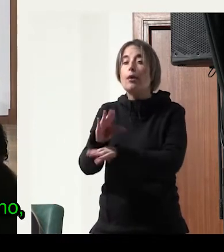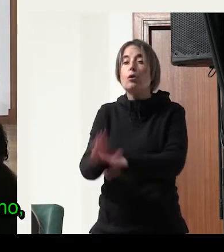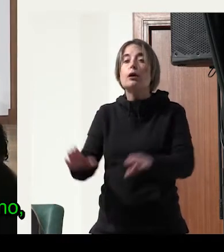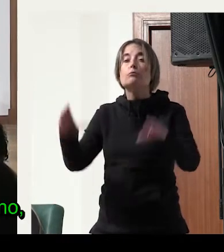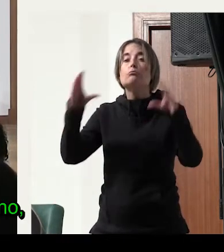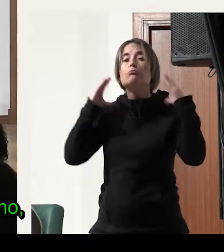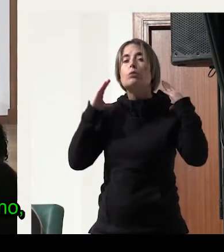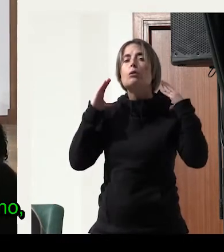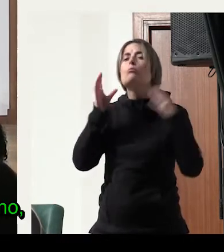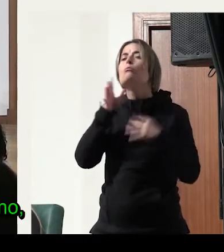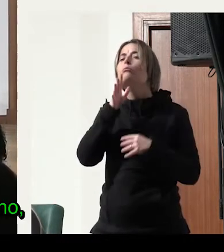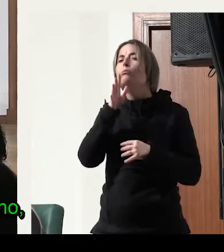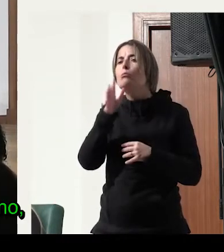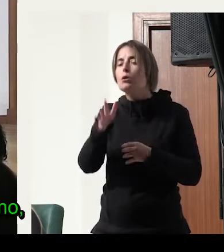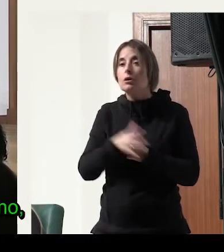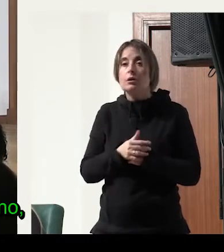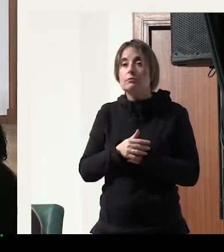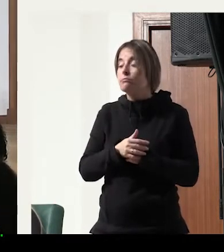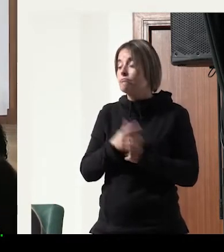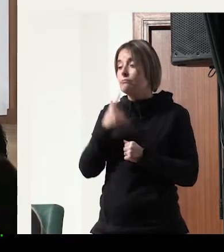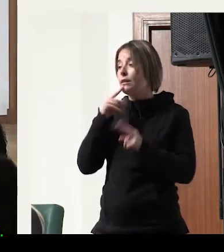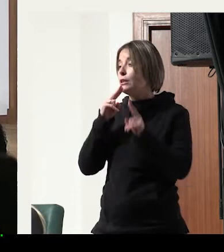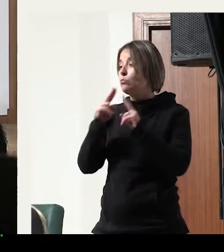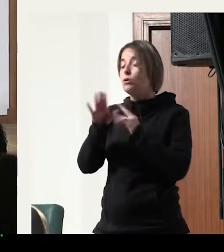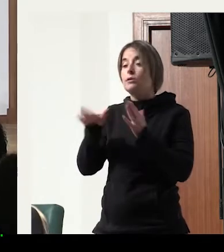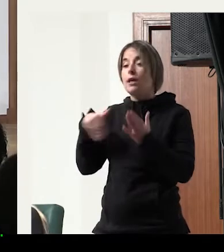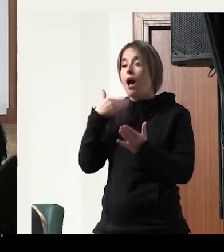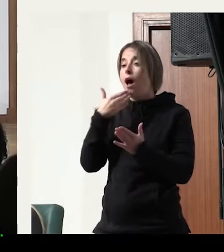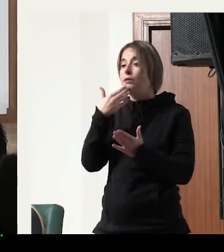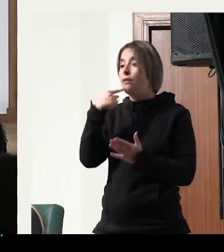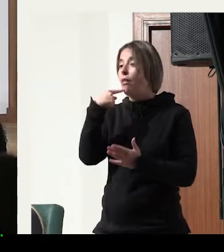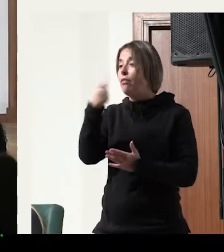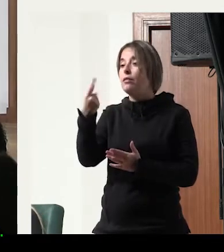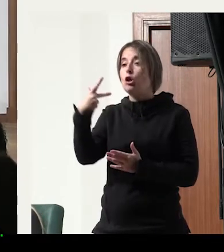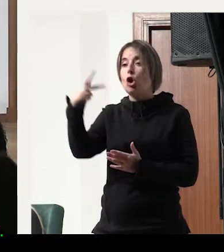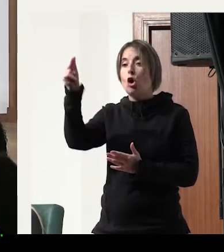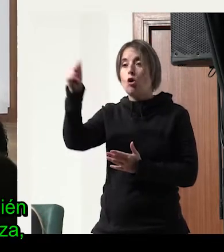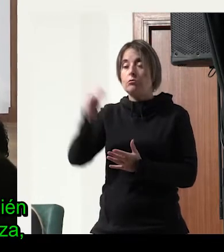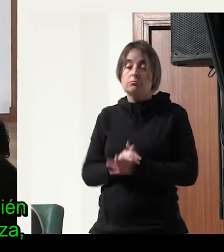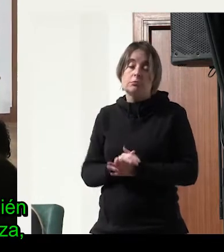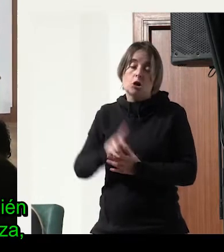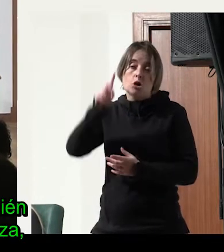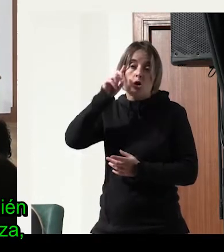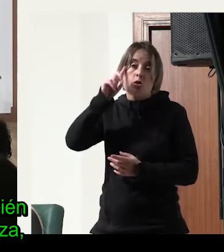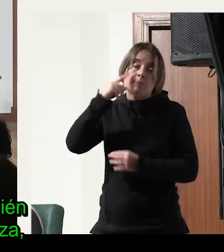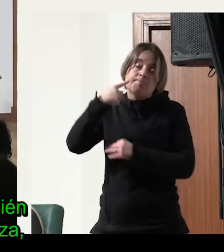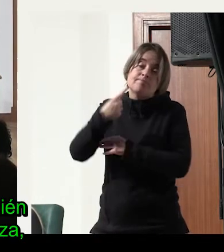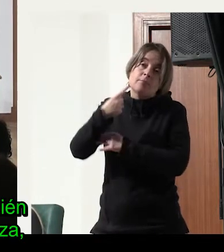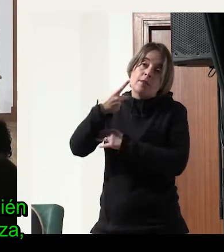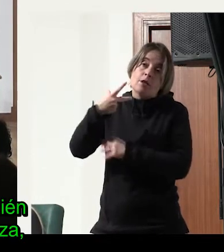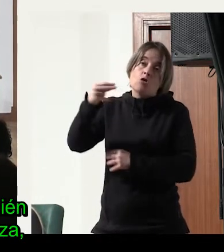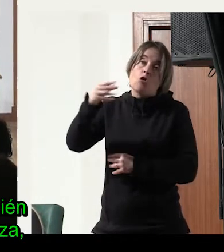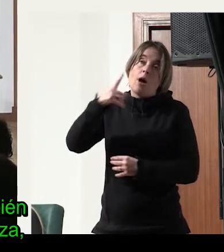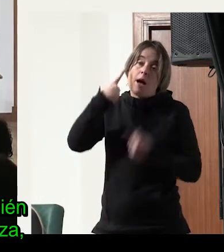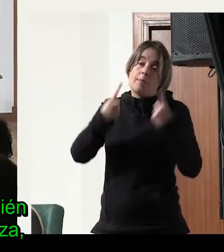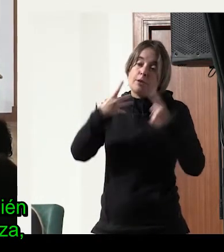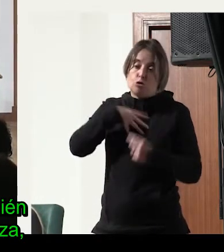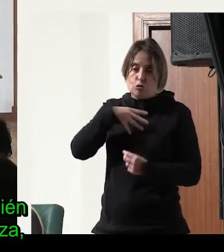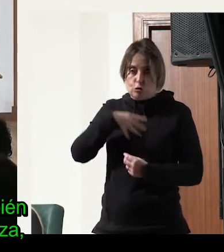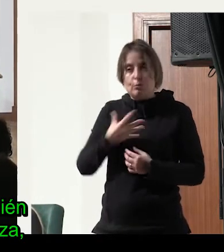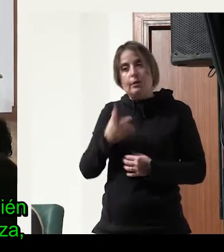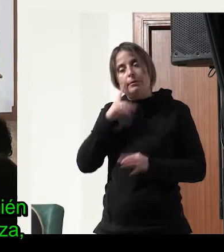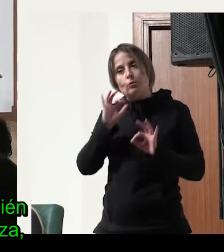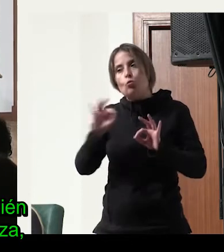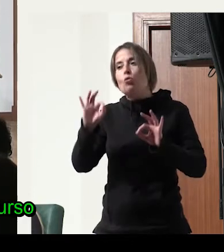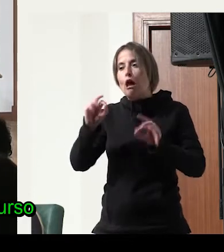Pues hasta que digamos que no, ¿no? Si se puede decir que no, igual en algún momento no puedes decir que no, ¿eh? Ojo, yo creo que estos temas también hay que tratarlos